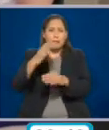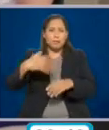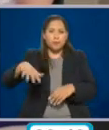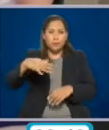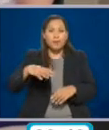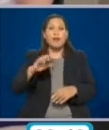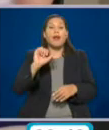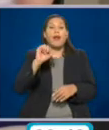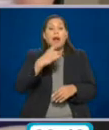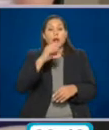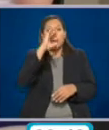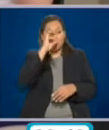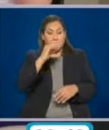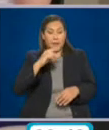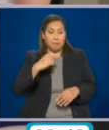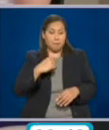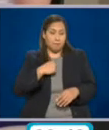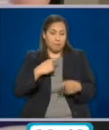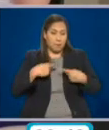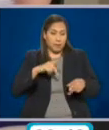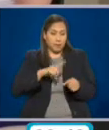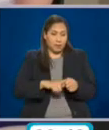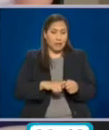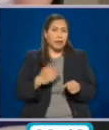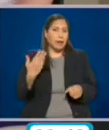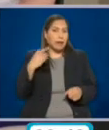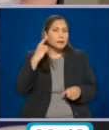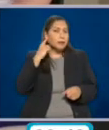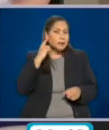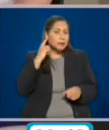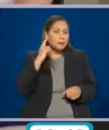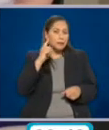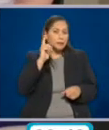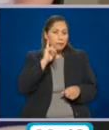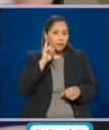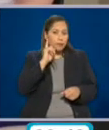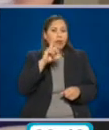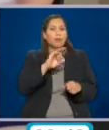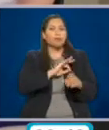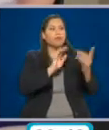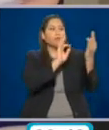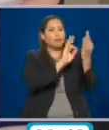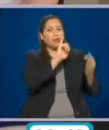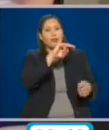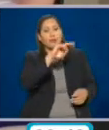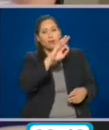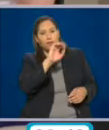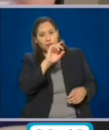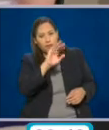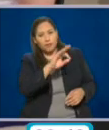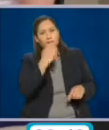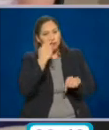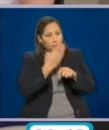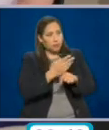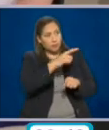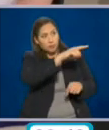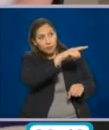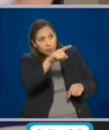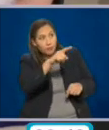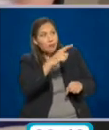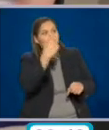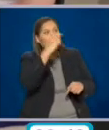por una situación como esta, que es muy común últimamente, puede acercarse a InfoDF con los comisionados ciudadanos para